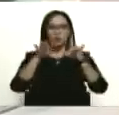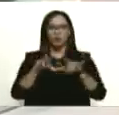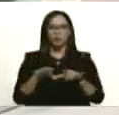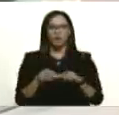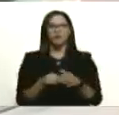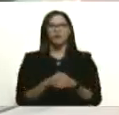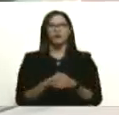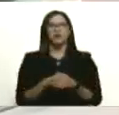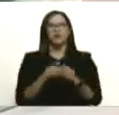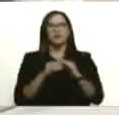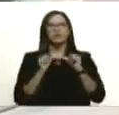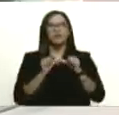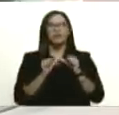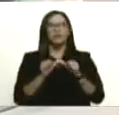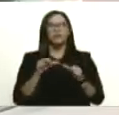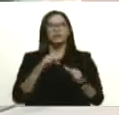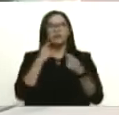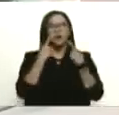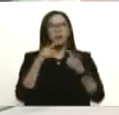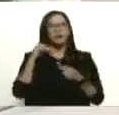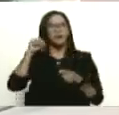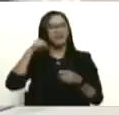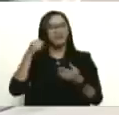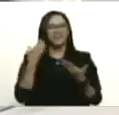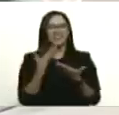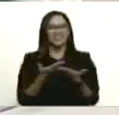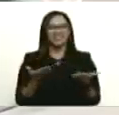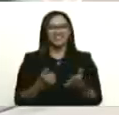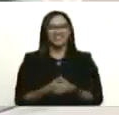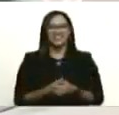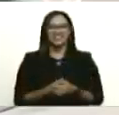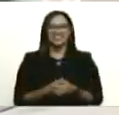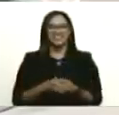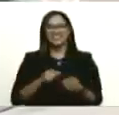seguir la entrevista porque si no le vamos a mochar el documental a usted que viene ahorita. No vamos a hacer